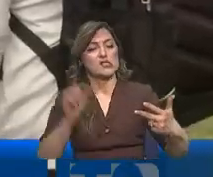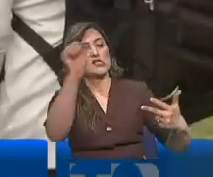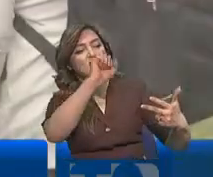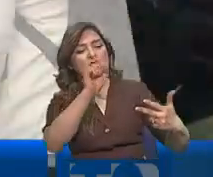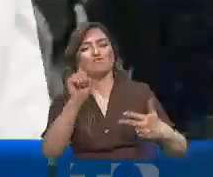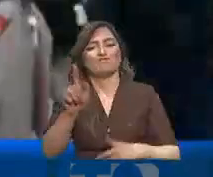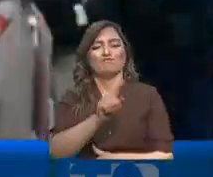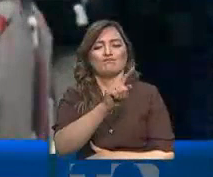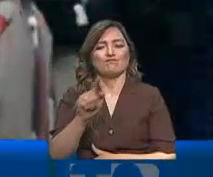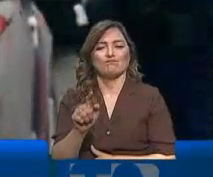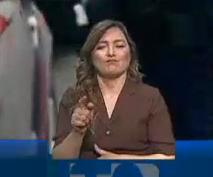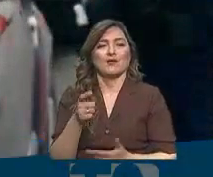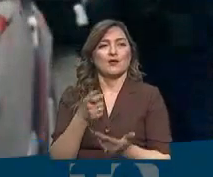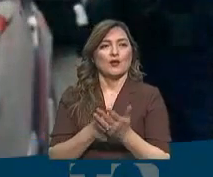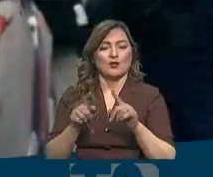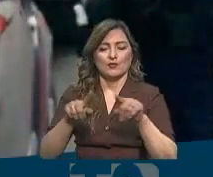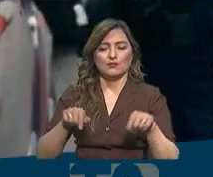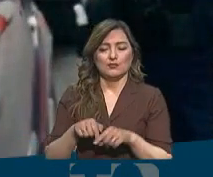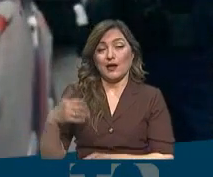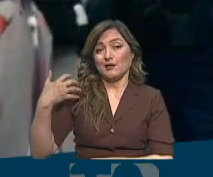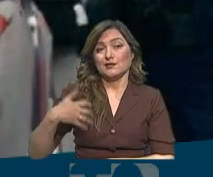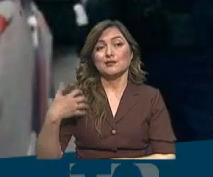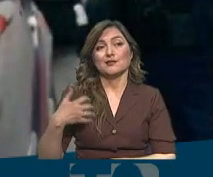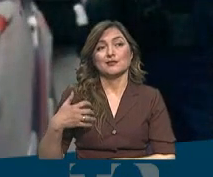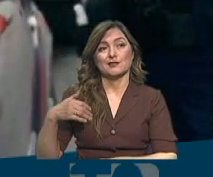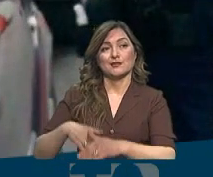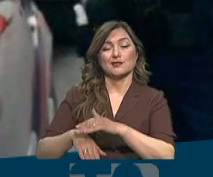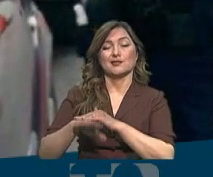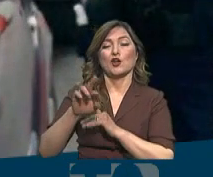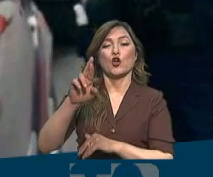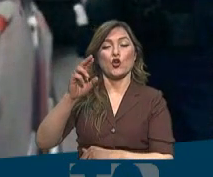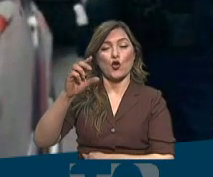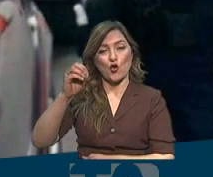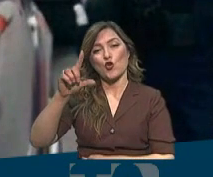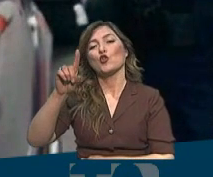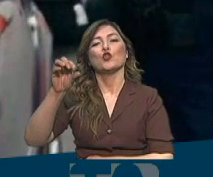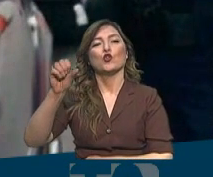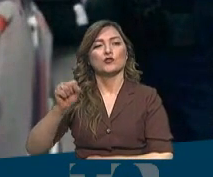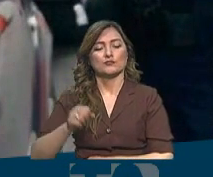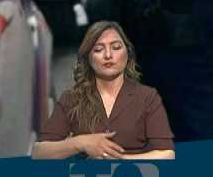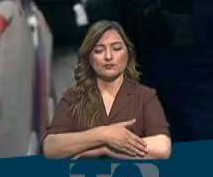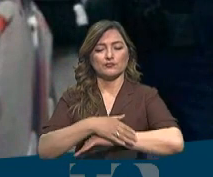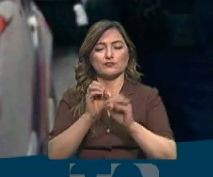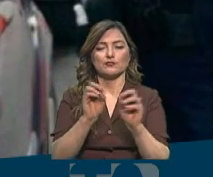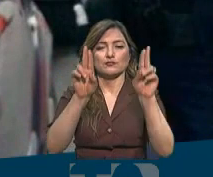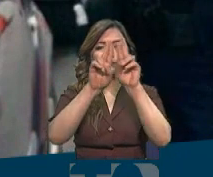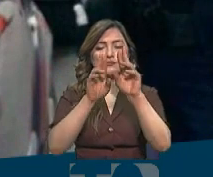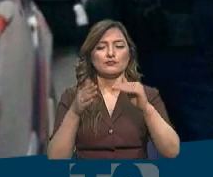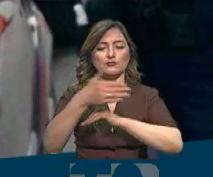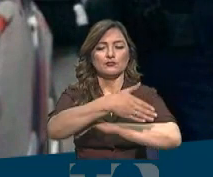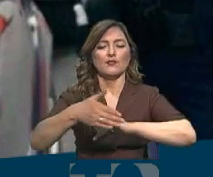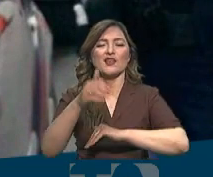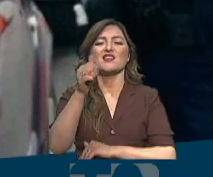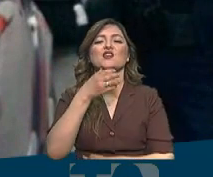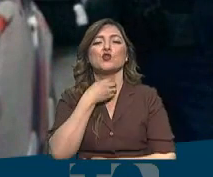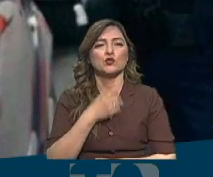estos son en la plaza argentina en la calle rumihurco al ingreso a la roldós sobre la avenida naciones unidas- y 10 de agosto y sobre la